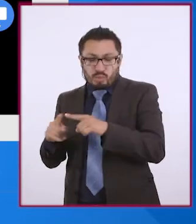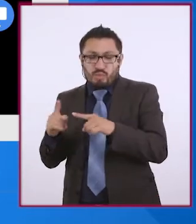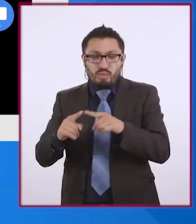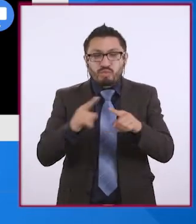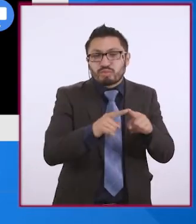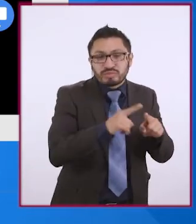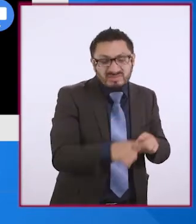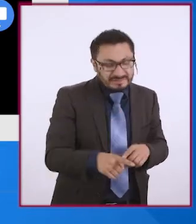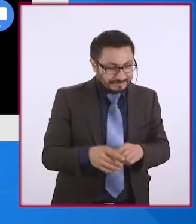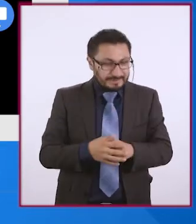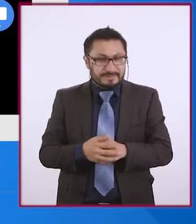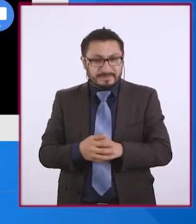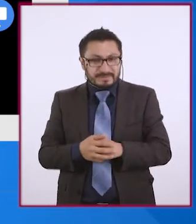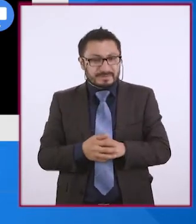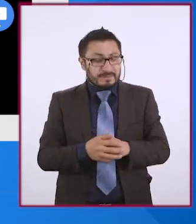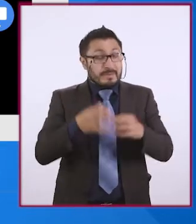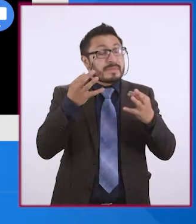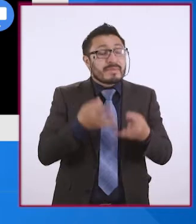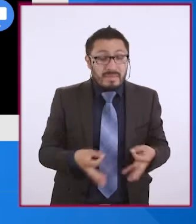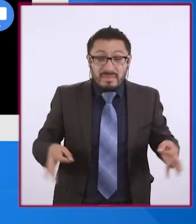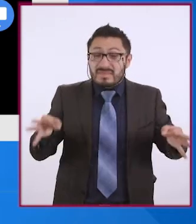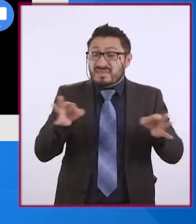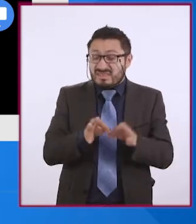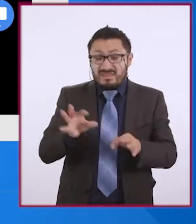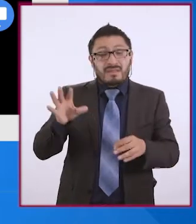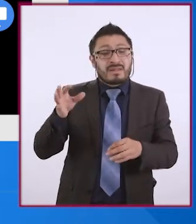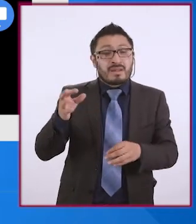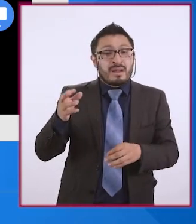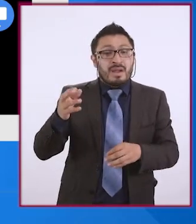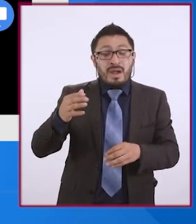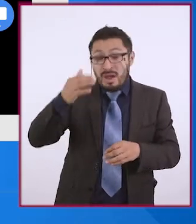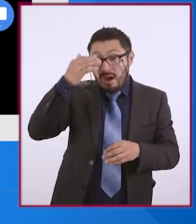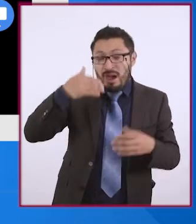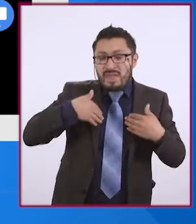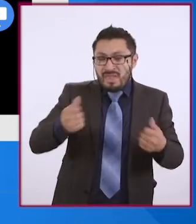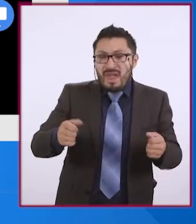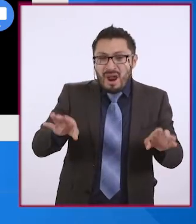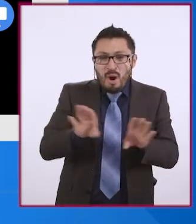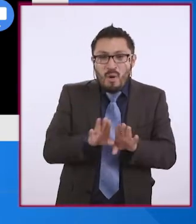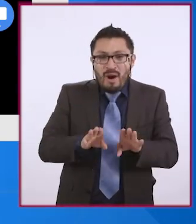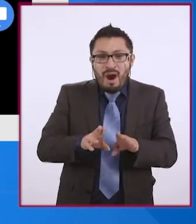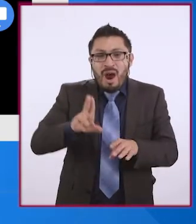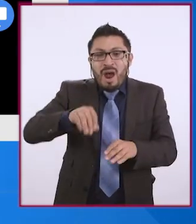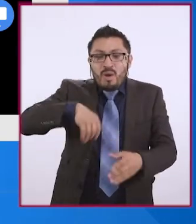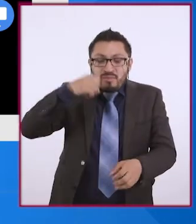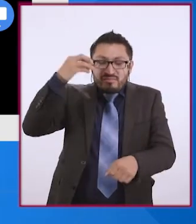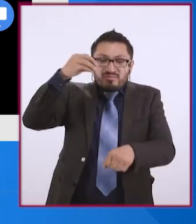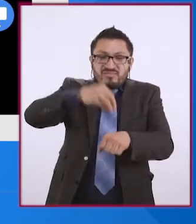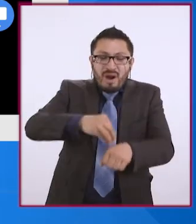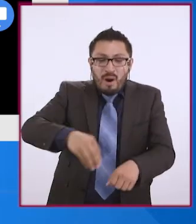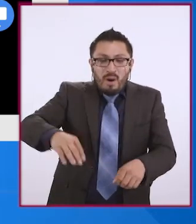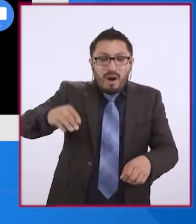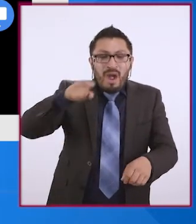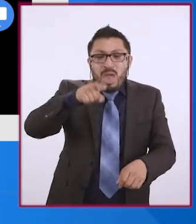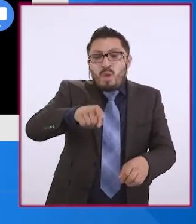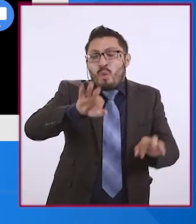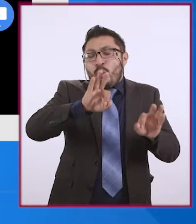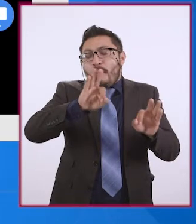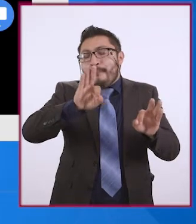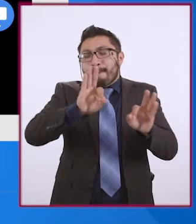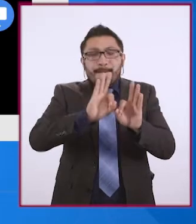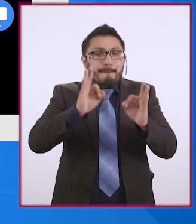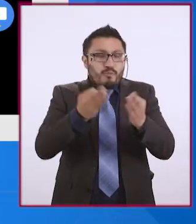demás, es importante que sepamos que no se nos puede imponer una manera de pensar en